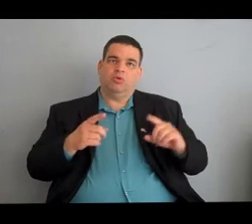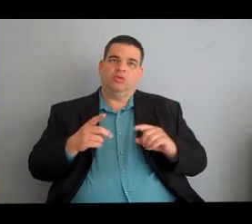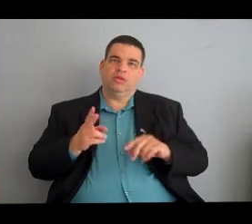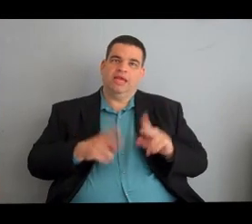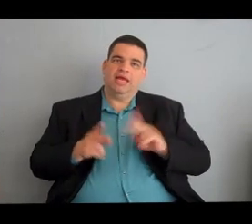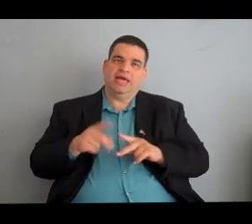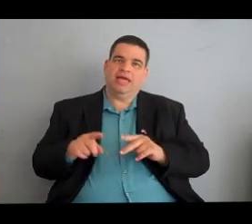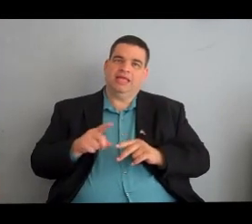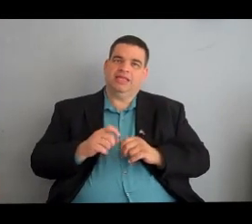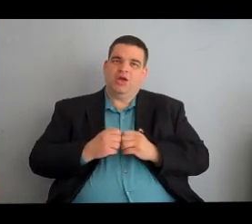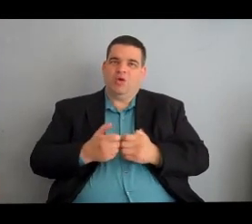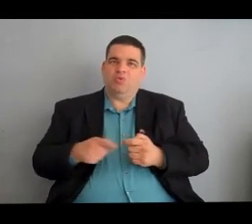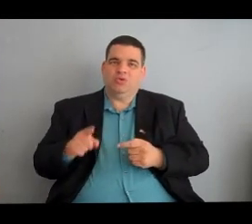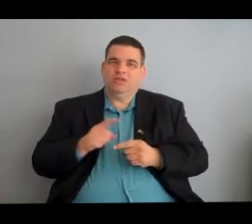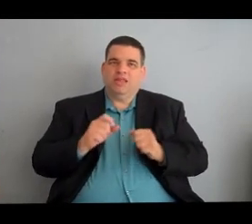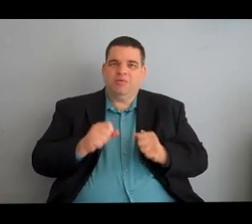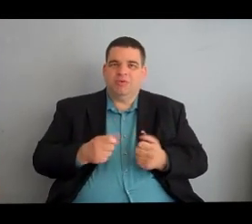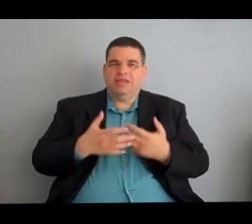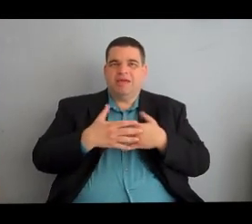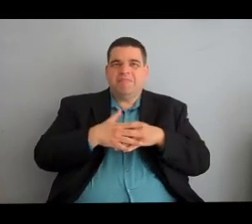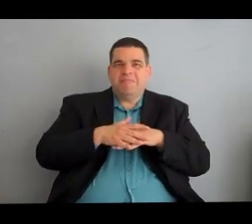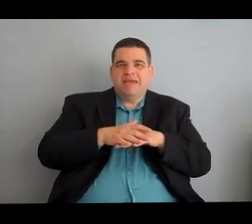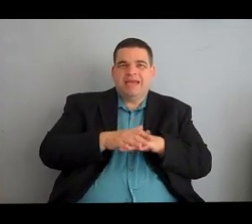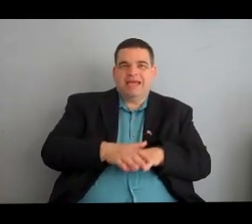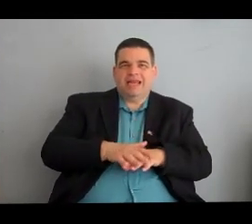a veces el jazz con lo bohemio?